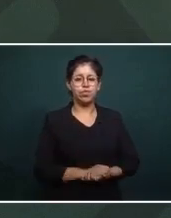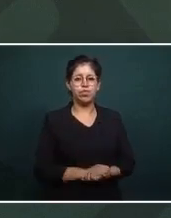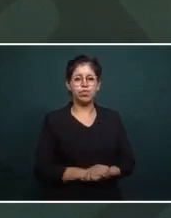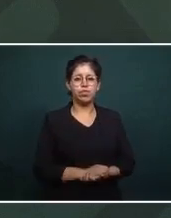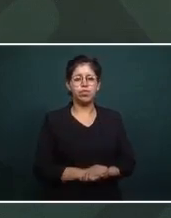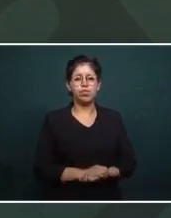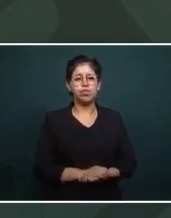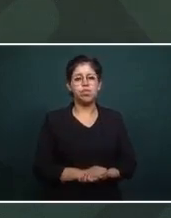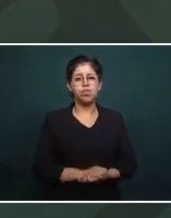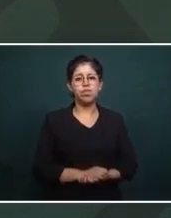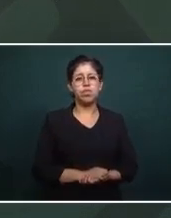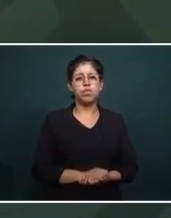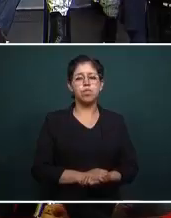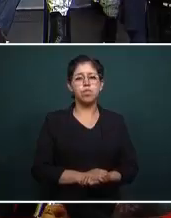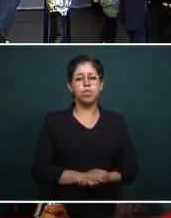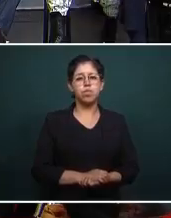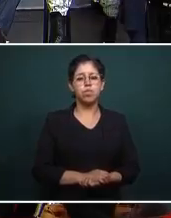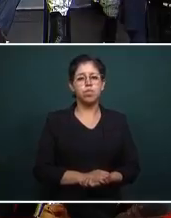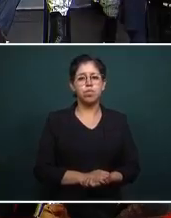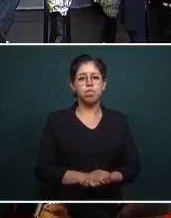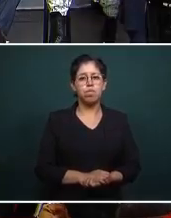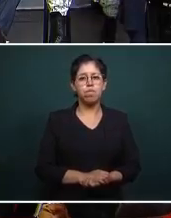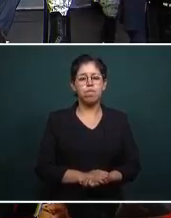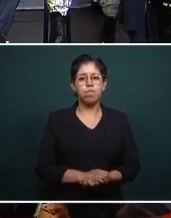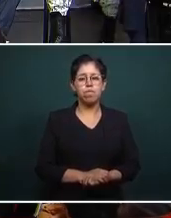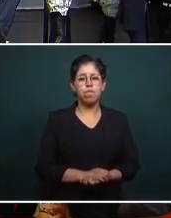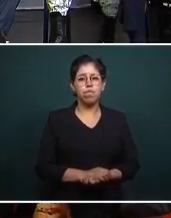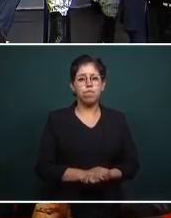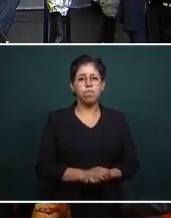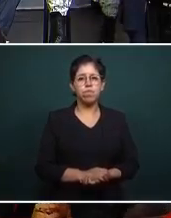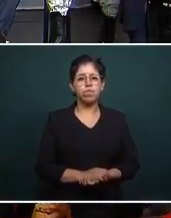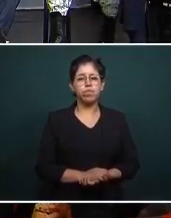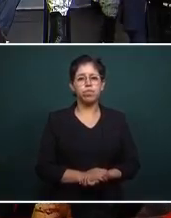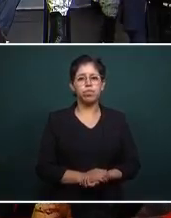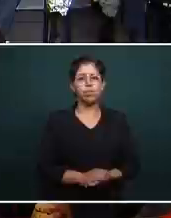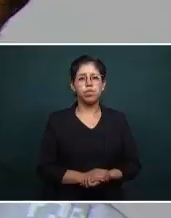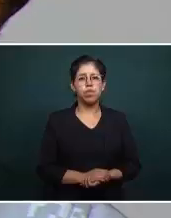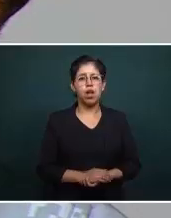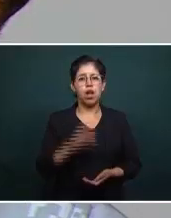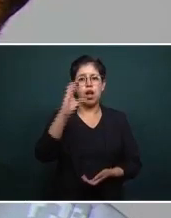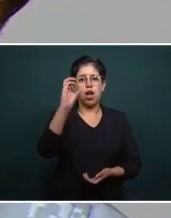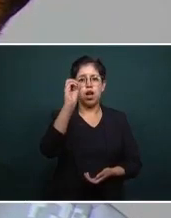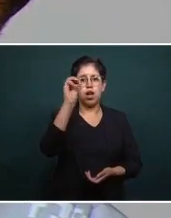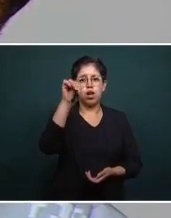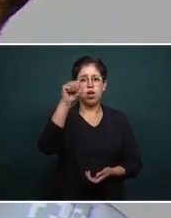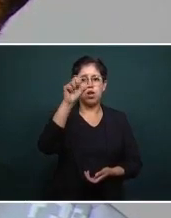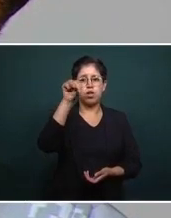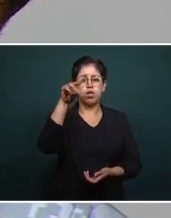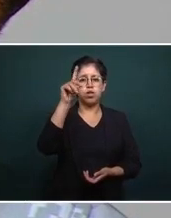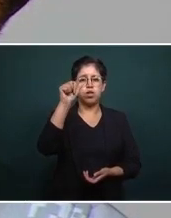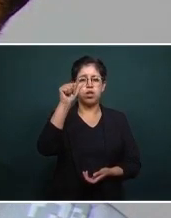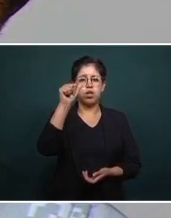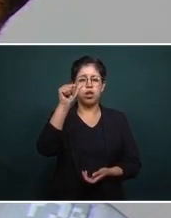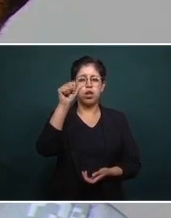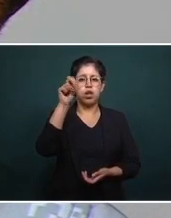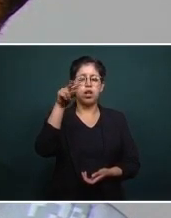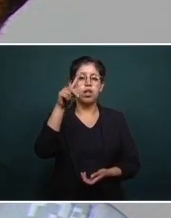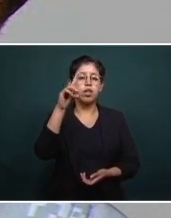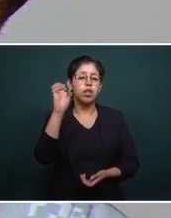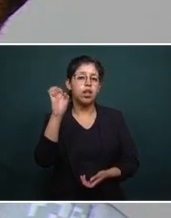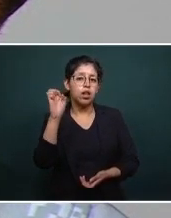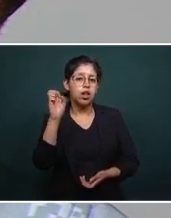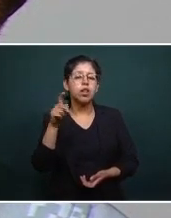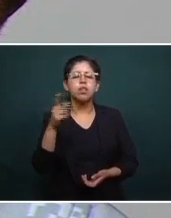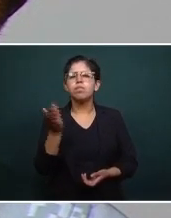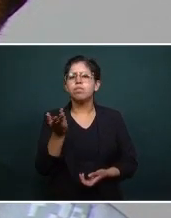necesaria. El comandante de la Guardia Nacional tiene todo un plan